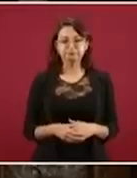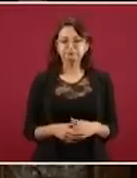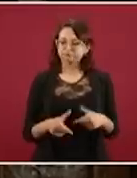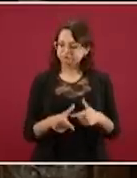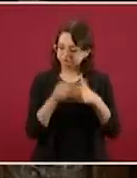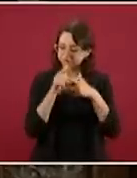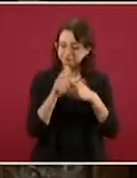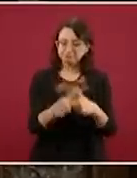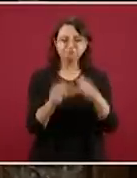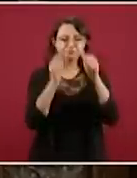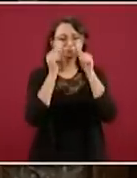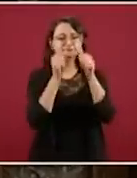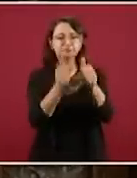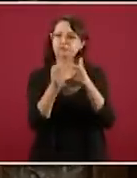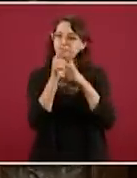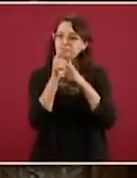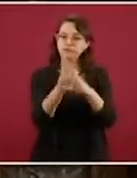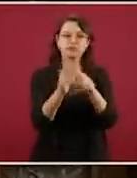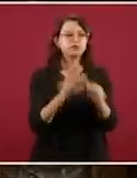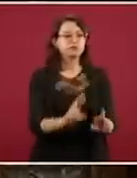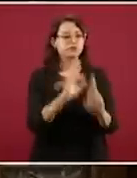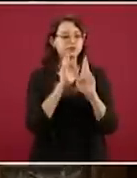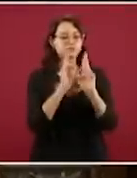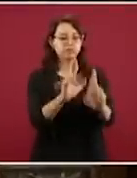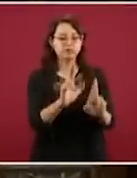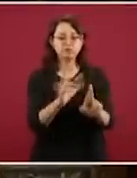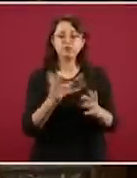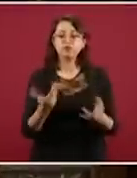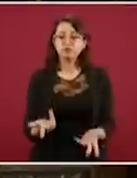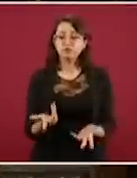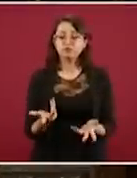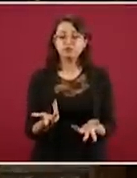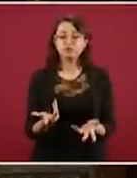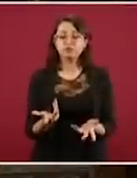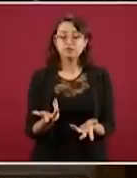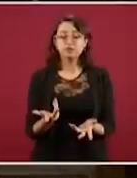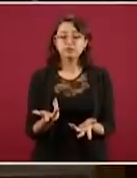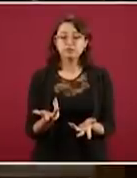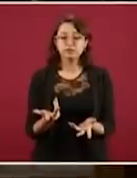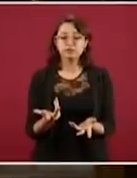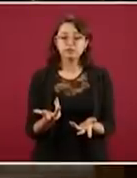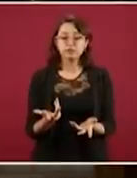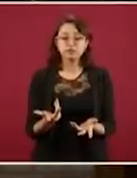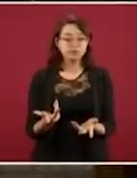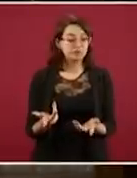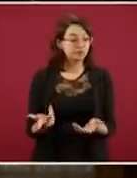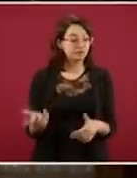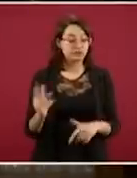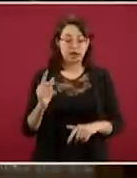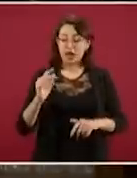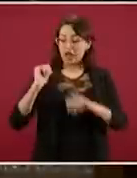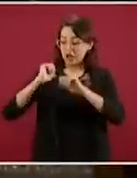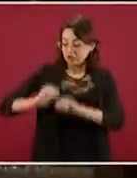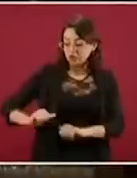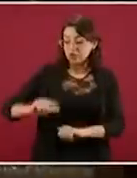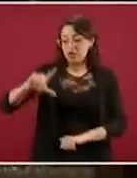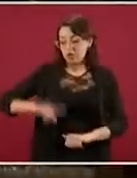sigamos dando respuesta, que todas las secretarías en todos los niveles